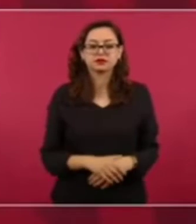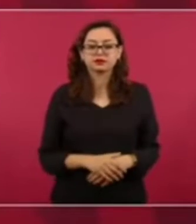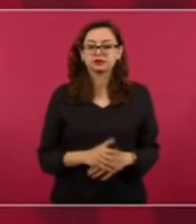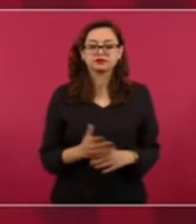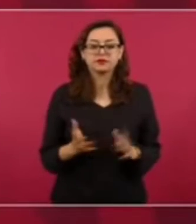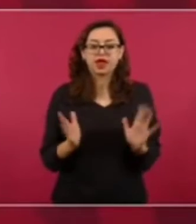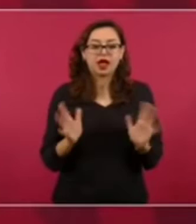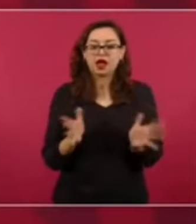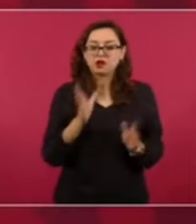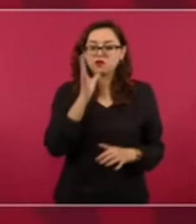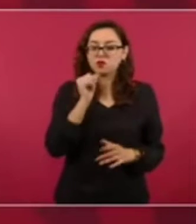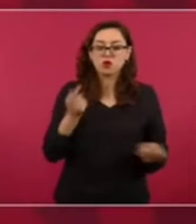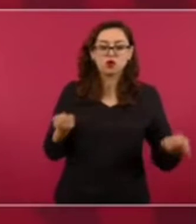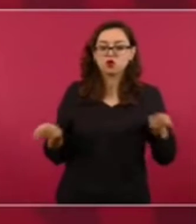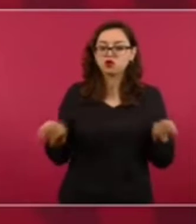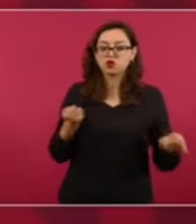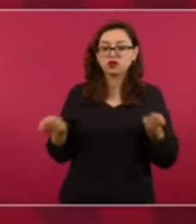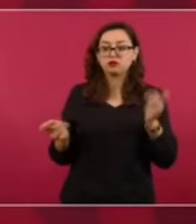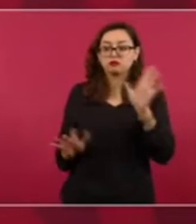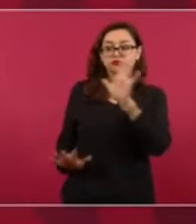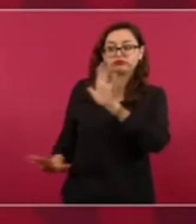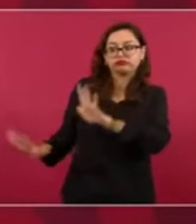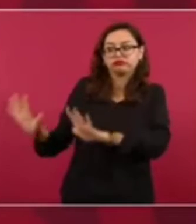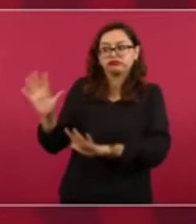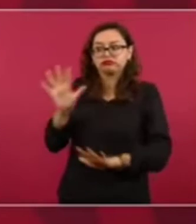con más efectividad,